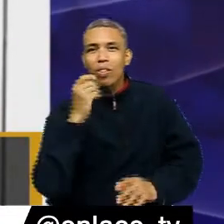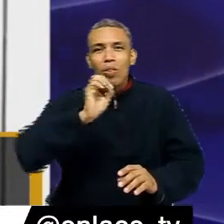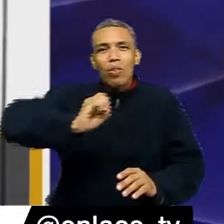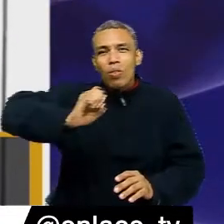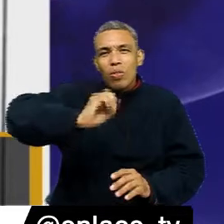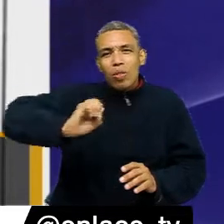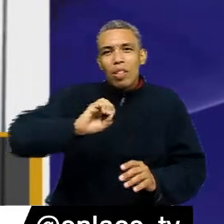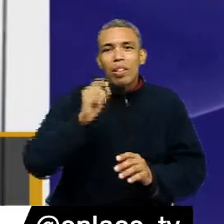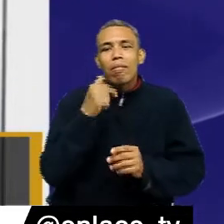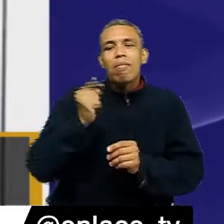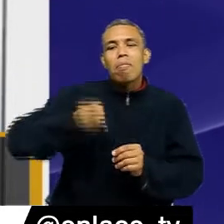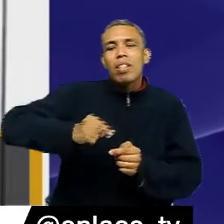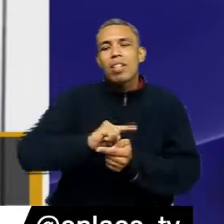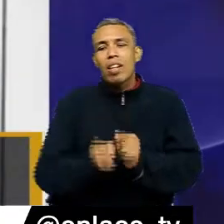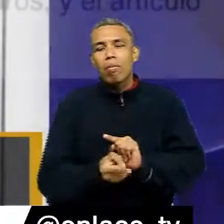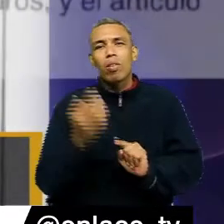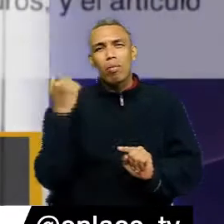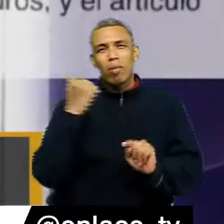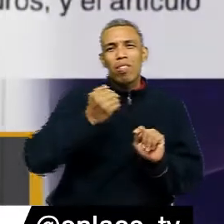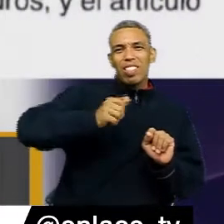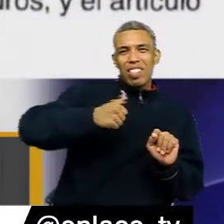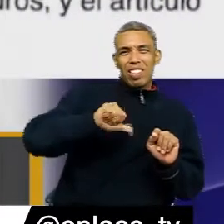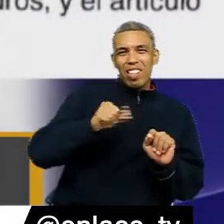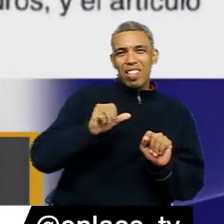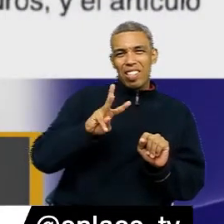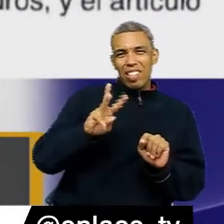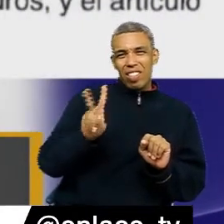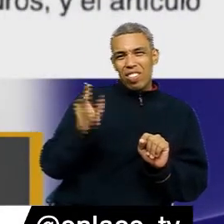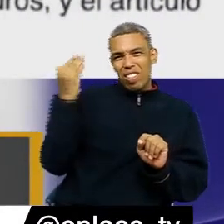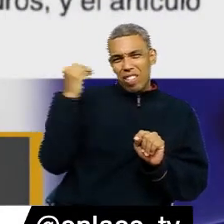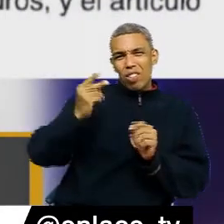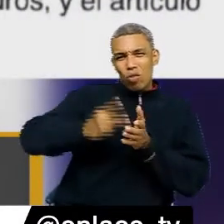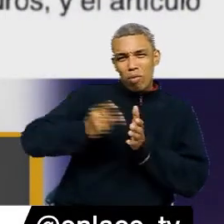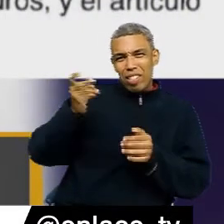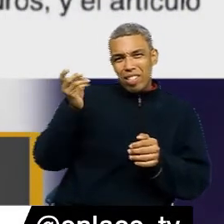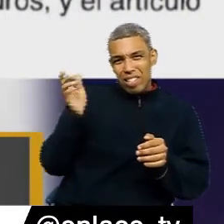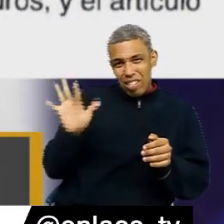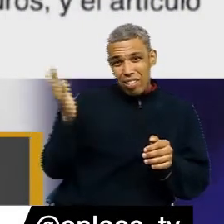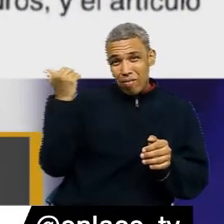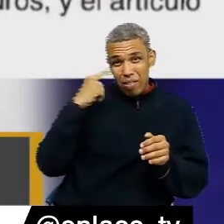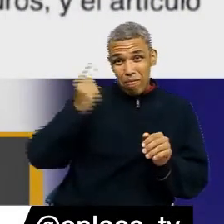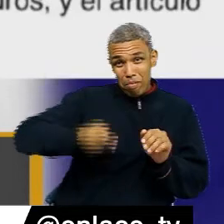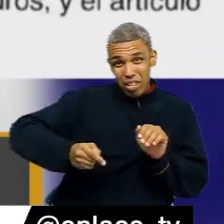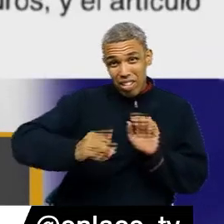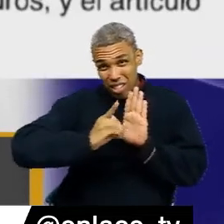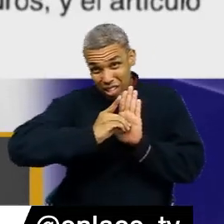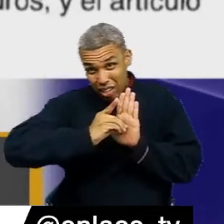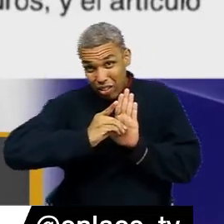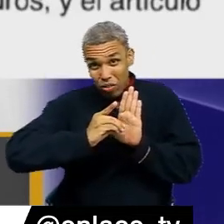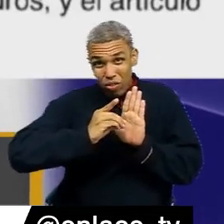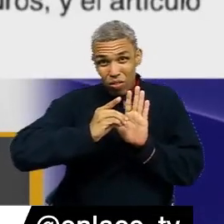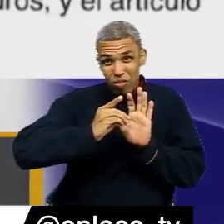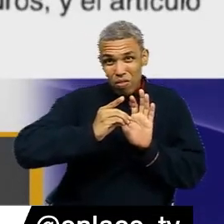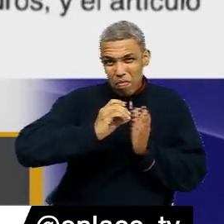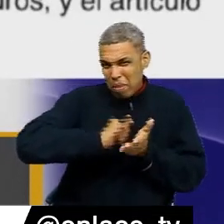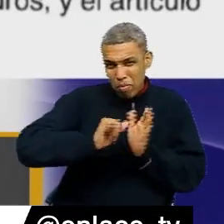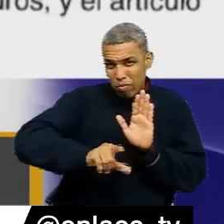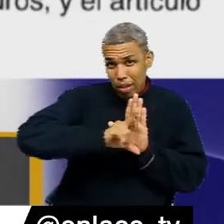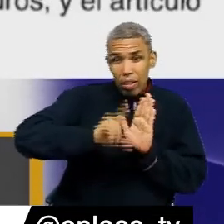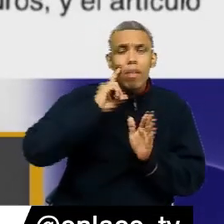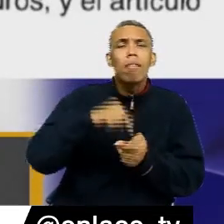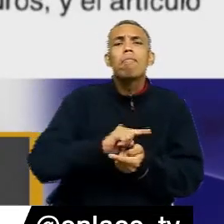se modifica el decreto 1072 de 2015, decreto único reglamentario del sector trabajo, referente a la contratación de la mano